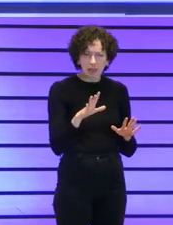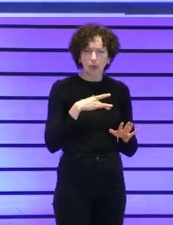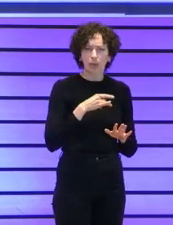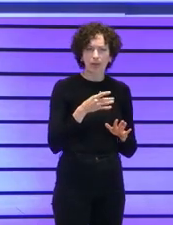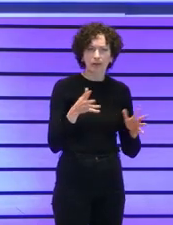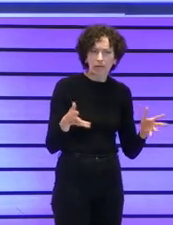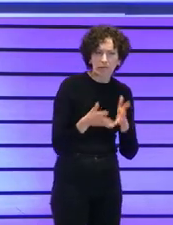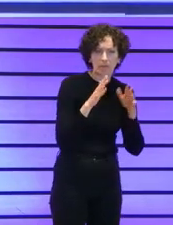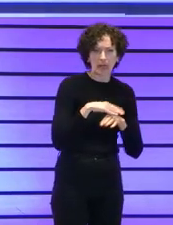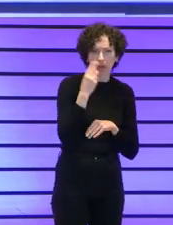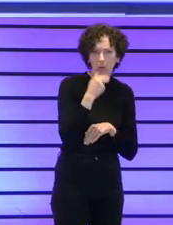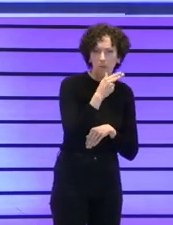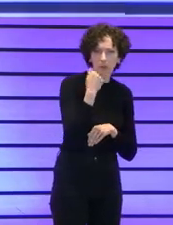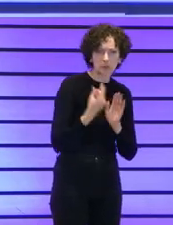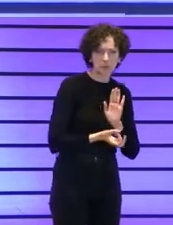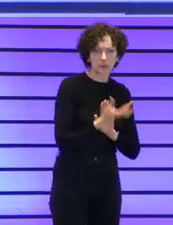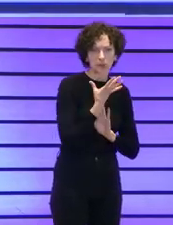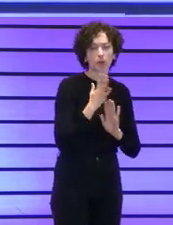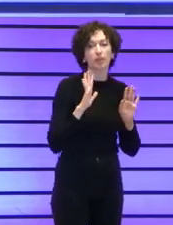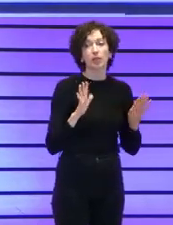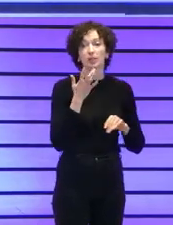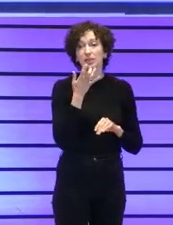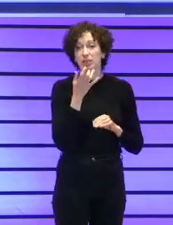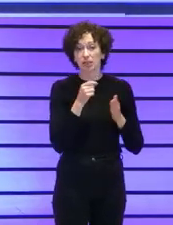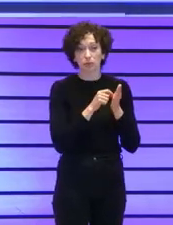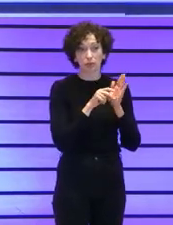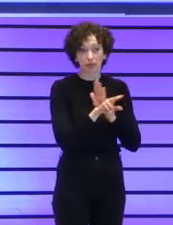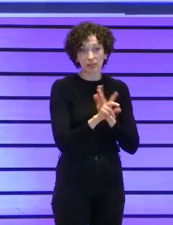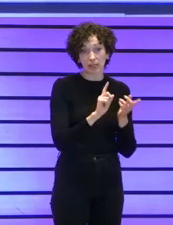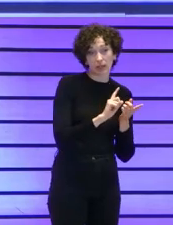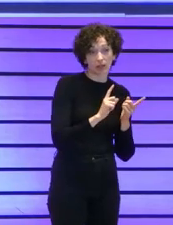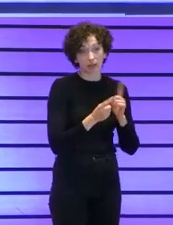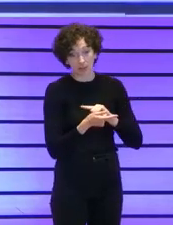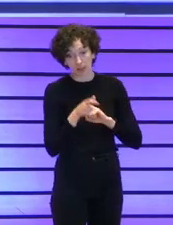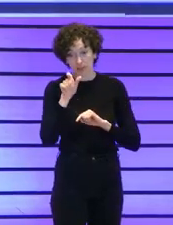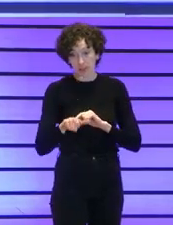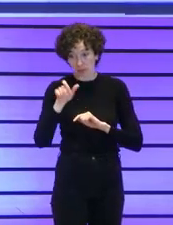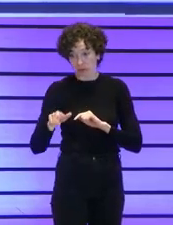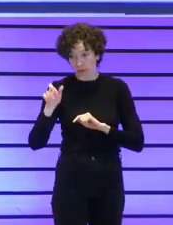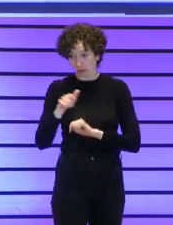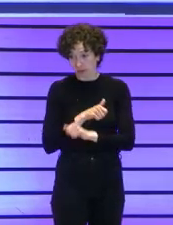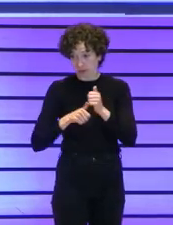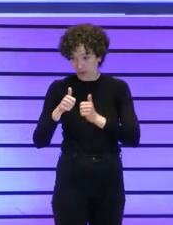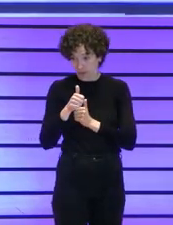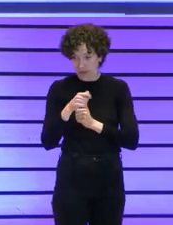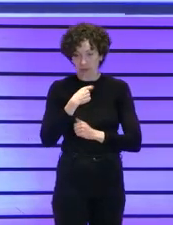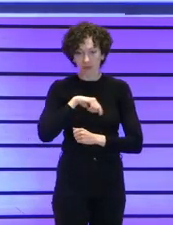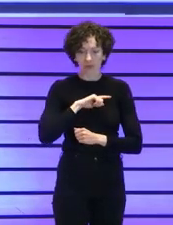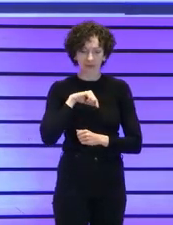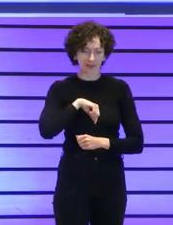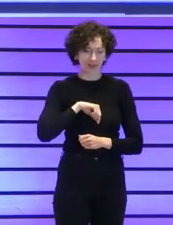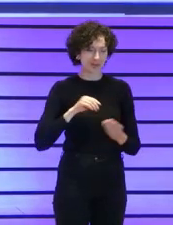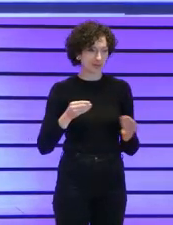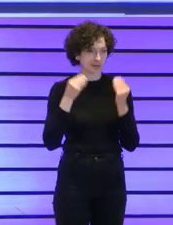comprometer, pero para empezar, porque cuando tú esa mirada la centras en las personas nos sentimos mejor. Vuelvo